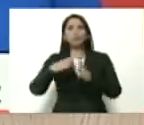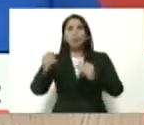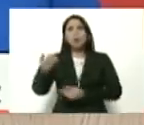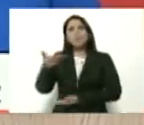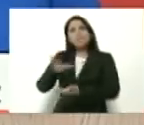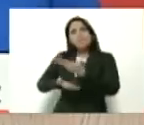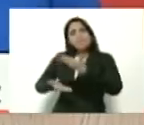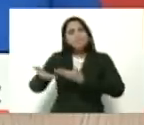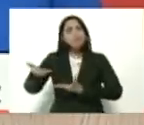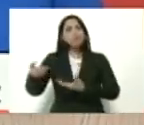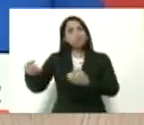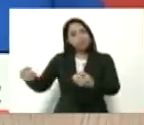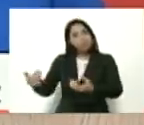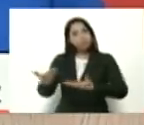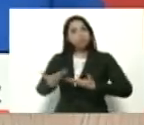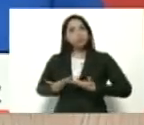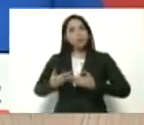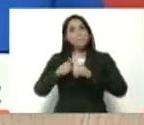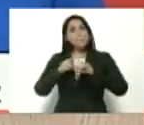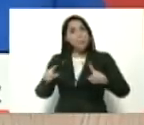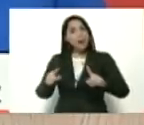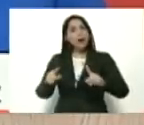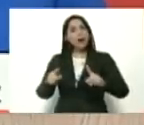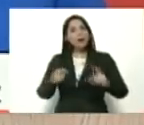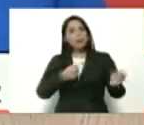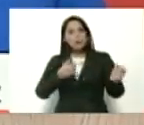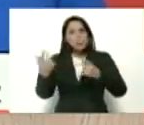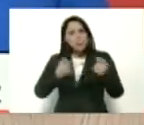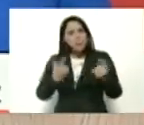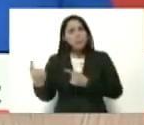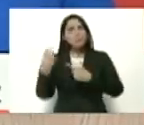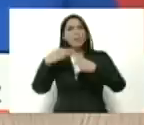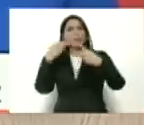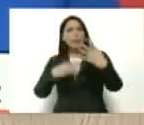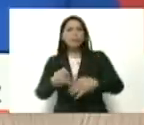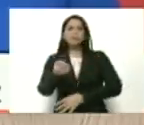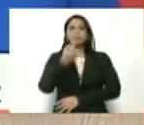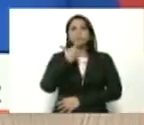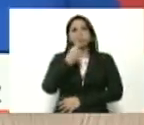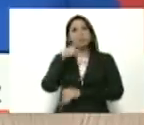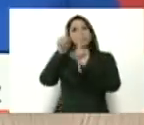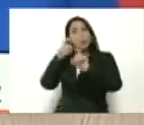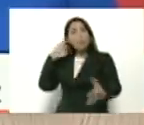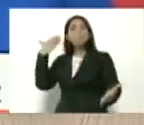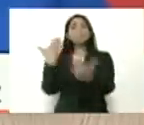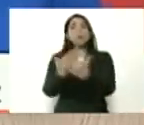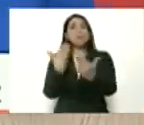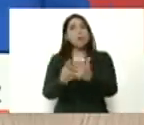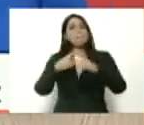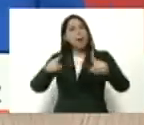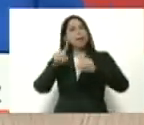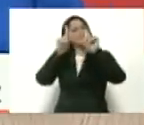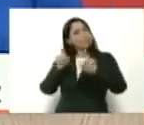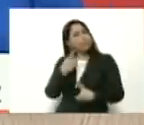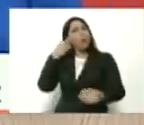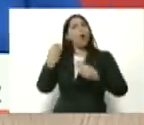viene brindando para en el envío de insumos, en el envío de pruebas para el despistaje